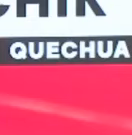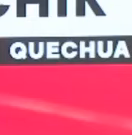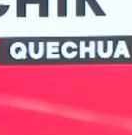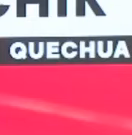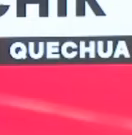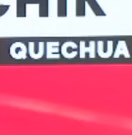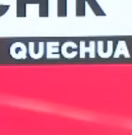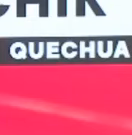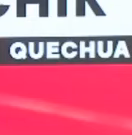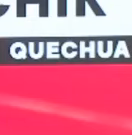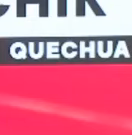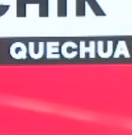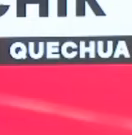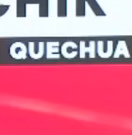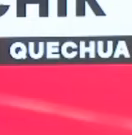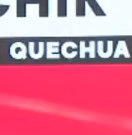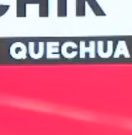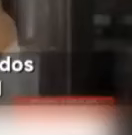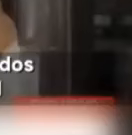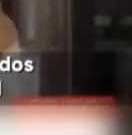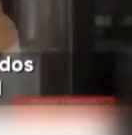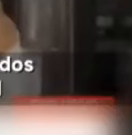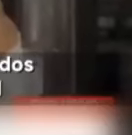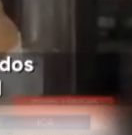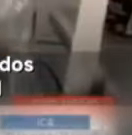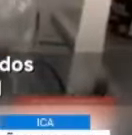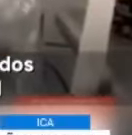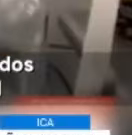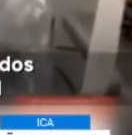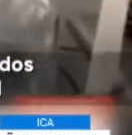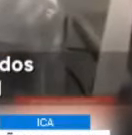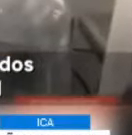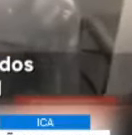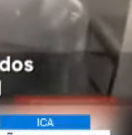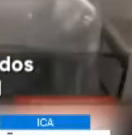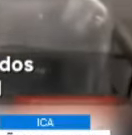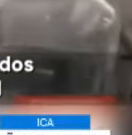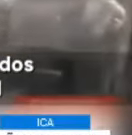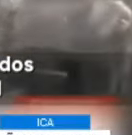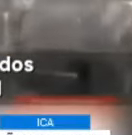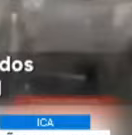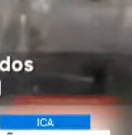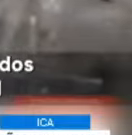Usan viñedos para fabricar alcohol medicinal y kasuyupiñatajmi alparuruchiskuna